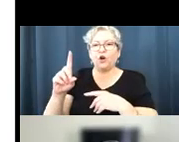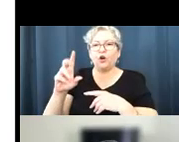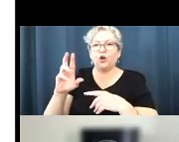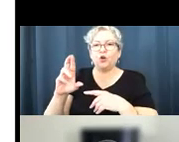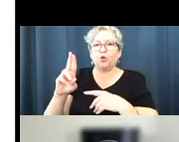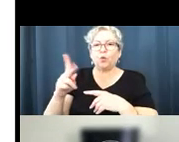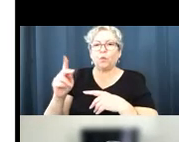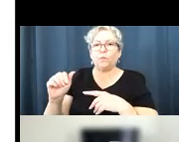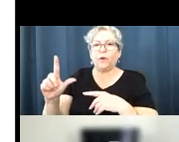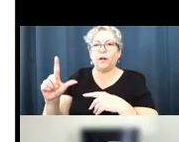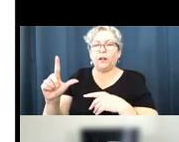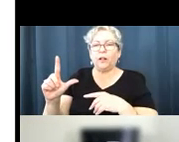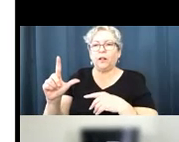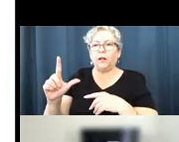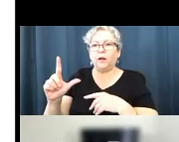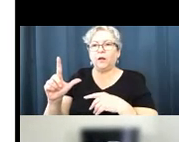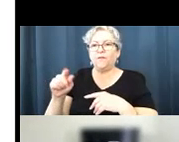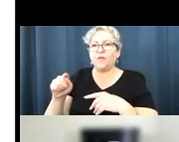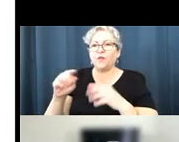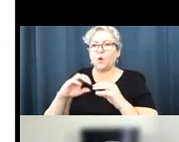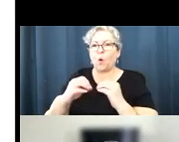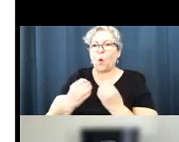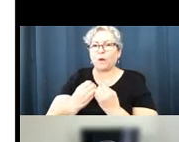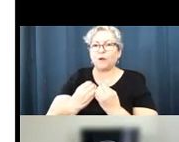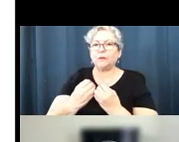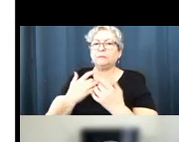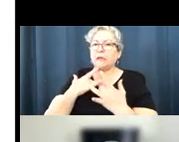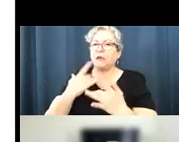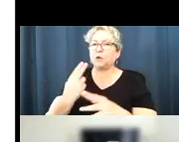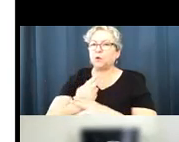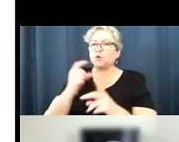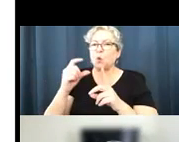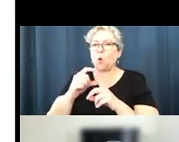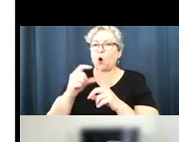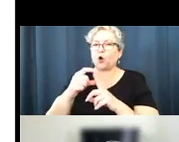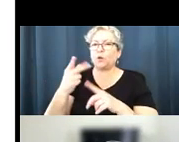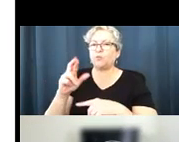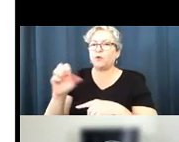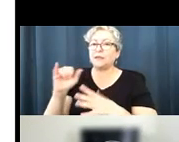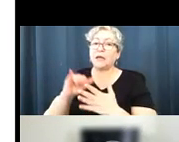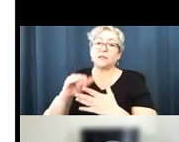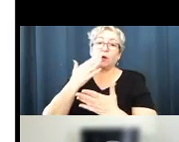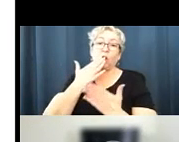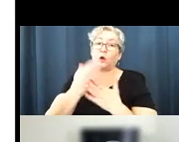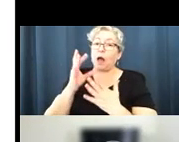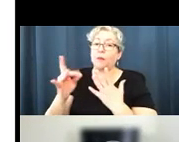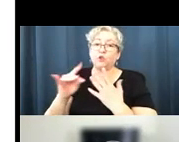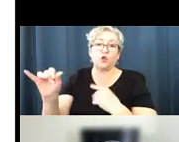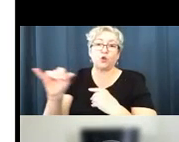que muchas de las personas en esta organización, en esta red, usa WordPress también y también tiene buenas